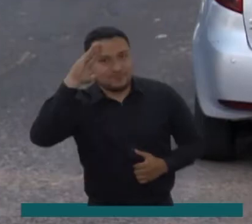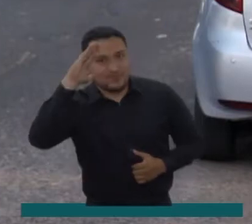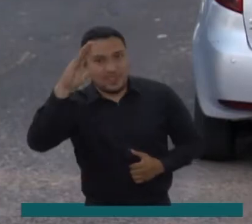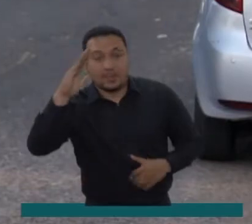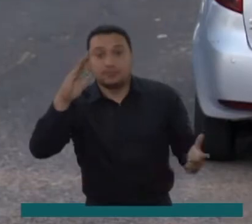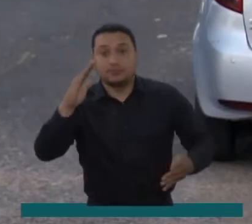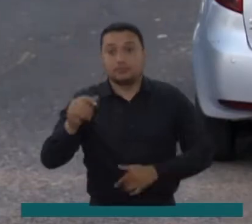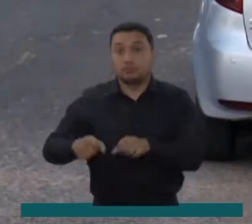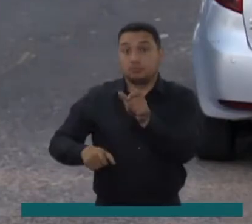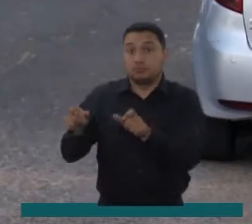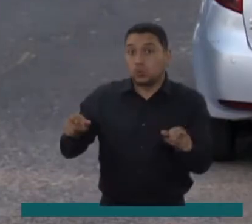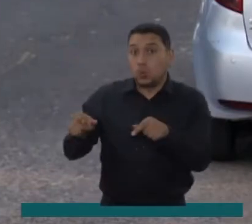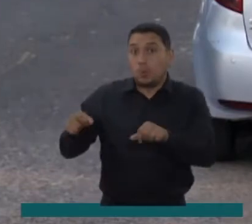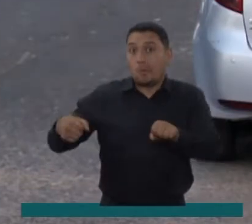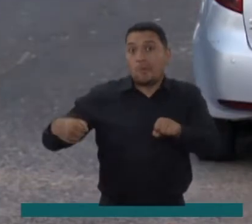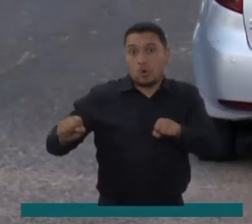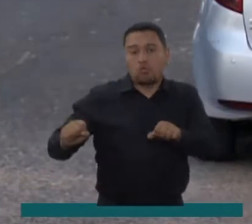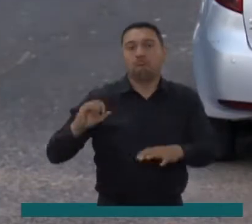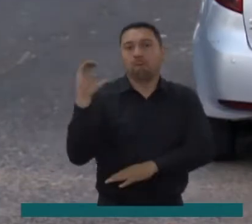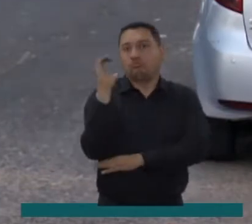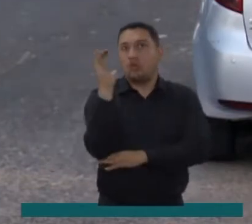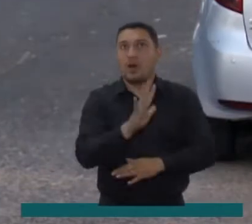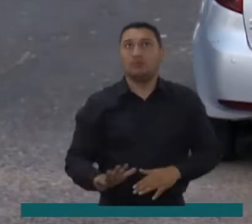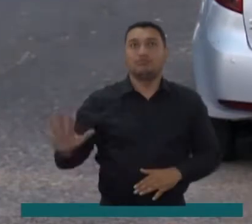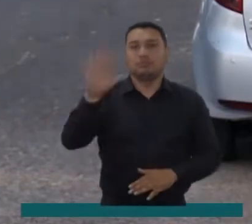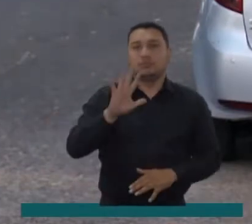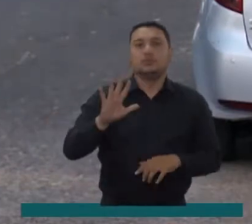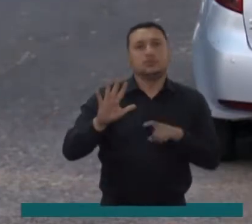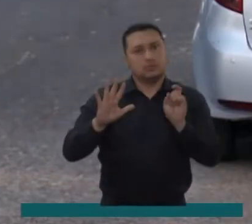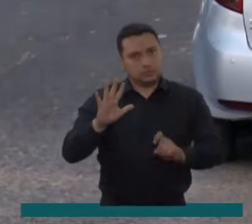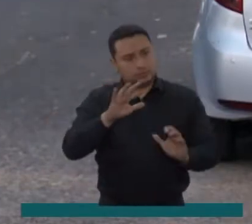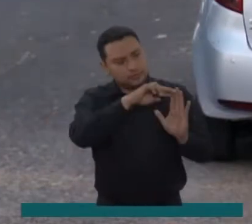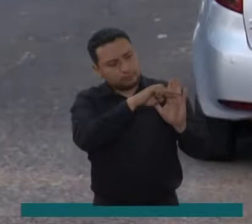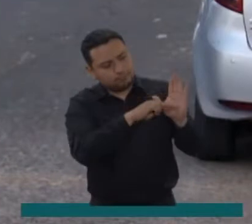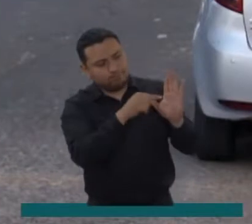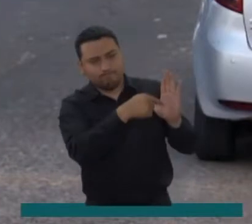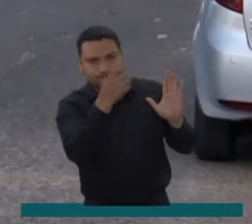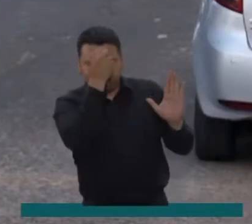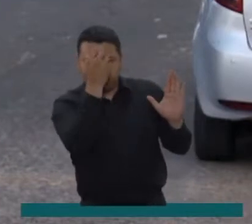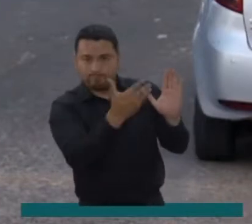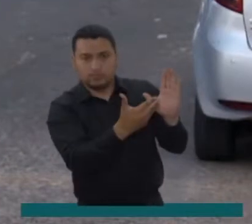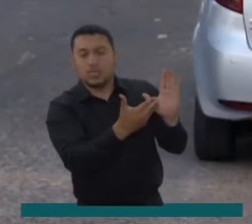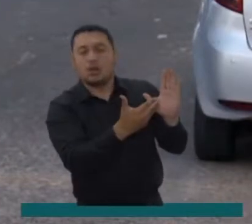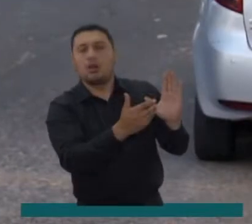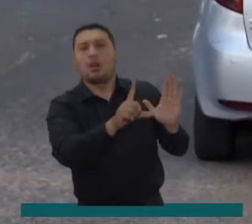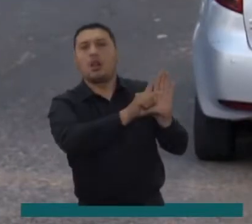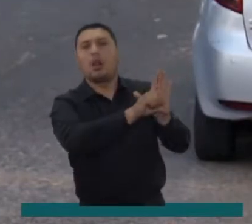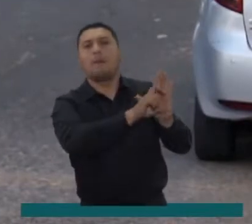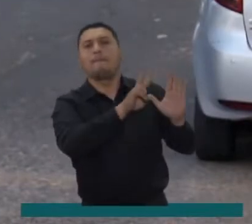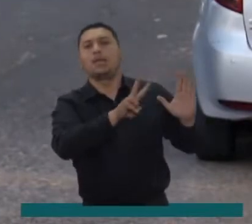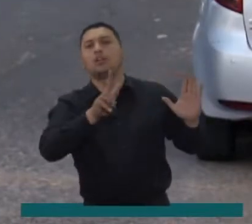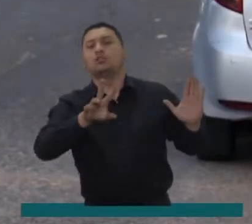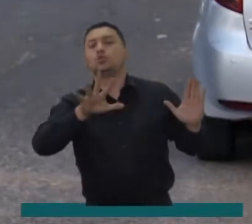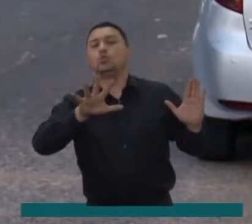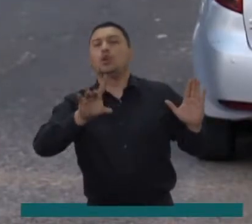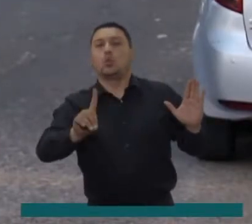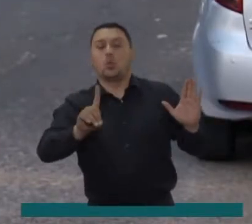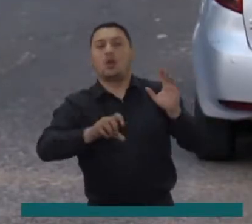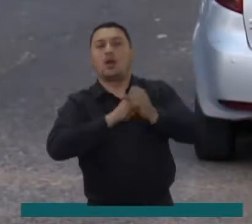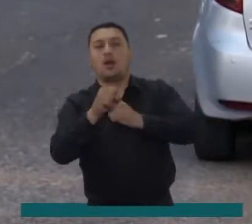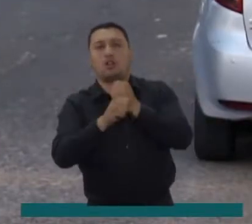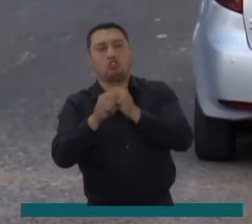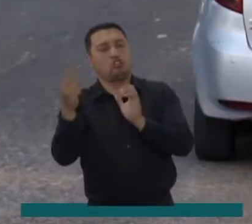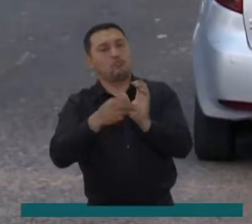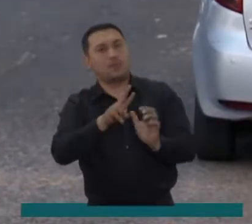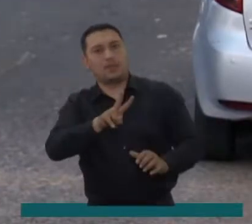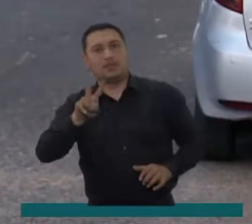Hola Mabel, y televidentes, los motociclistas en Colombia deben cumplir normas de movilidad tras la implementación de la ley 2251 del 14 de julio